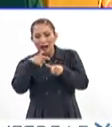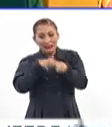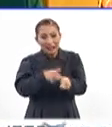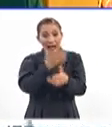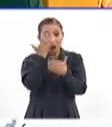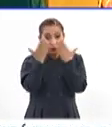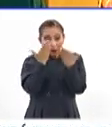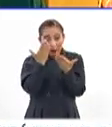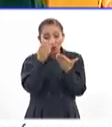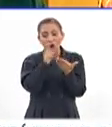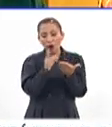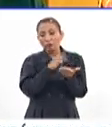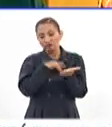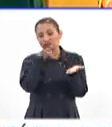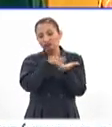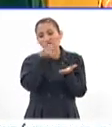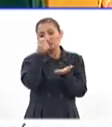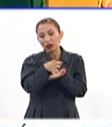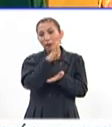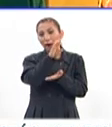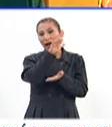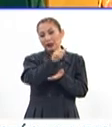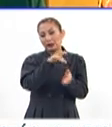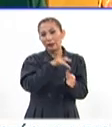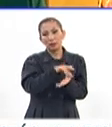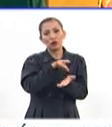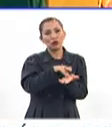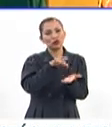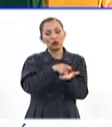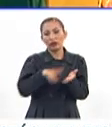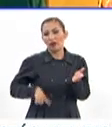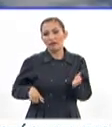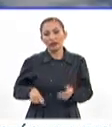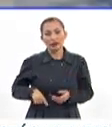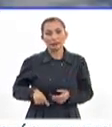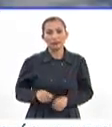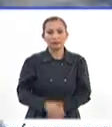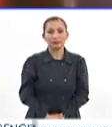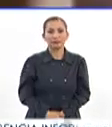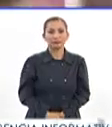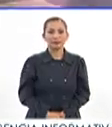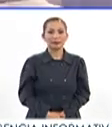continuidad educativa, tengan en las becas y el apoyo gubernamental.